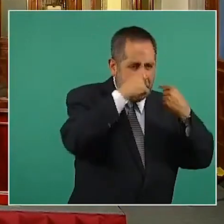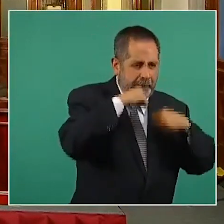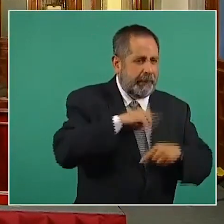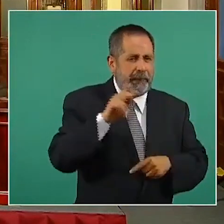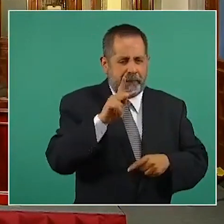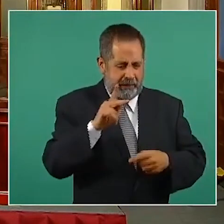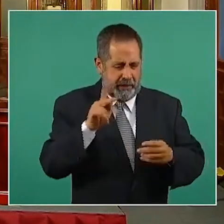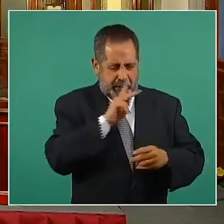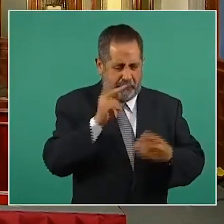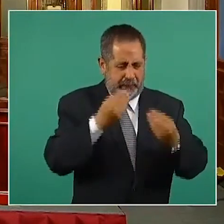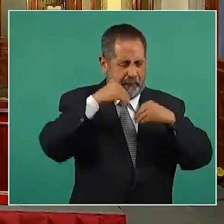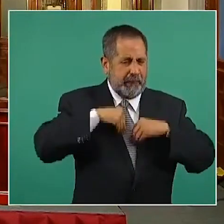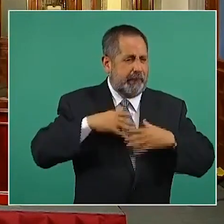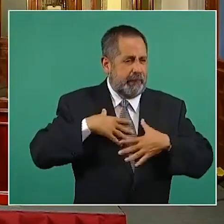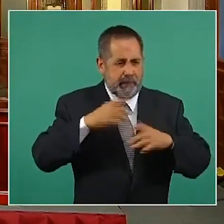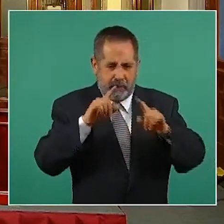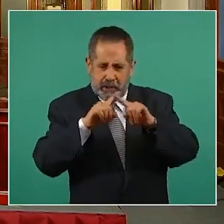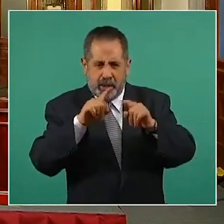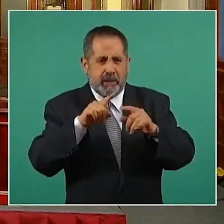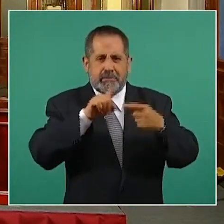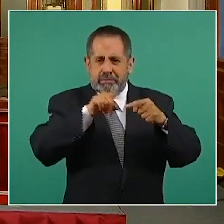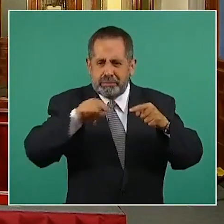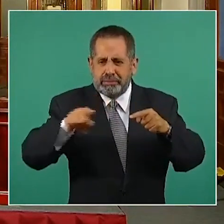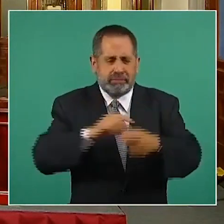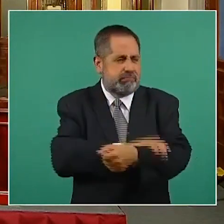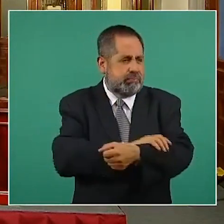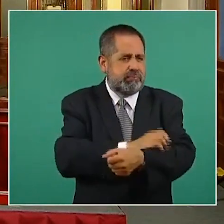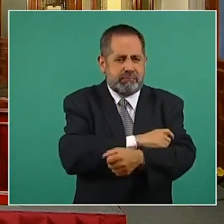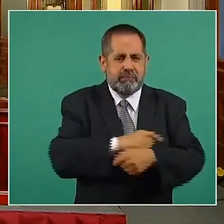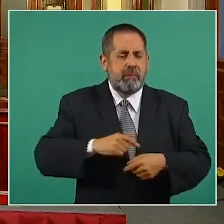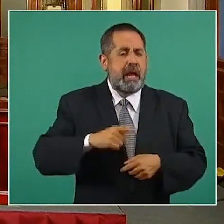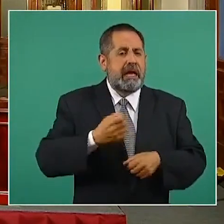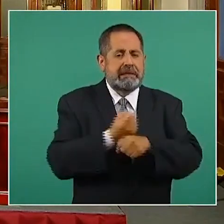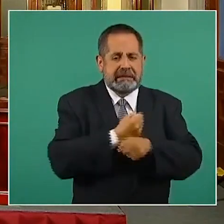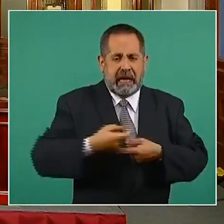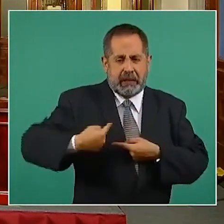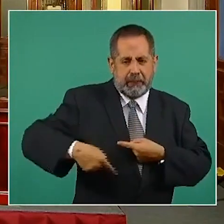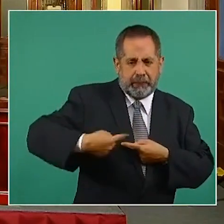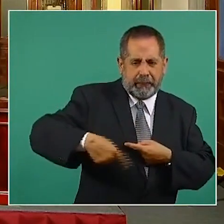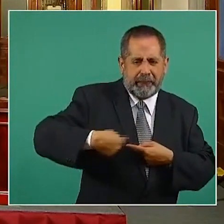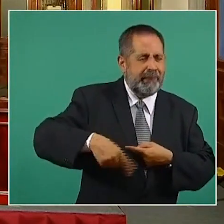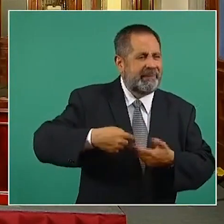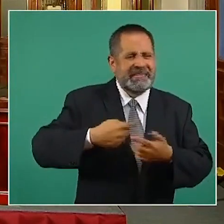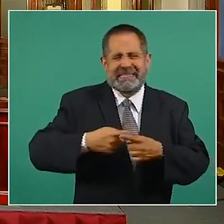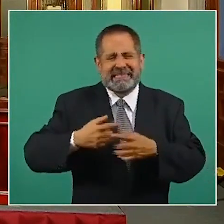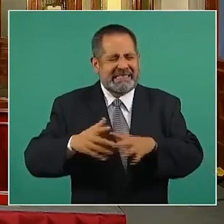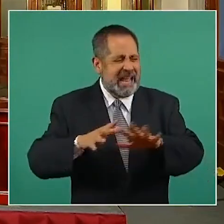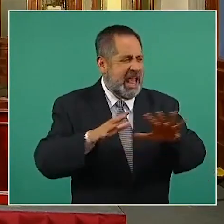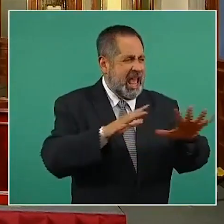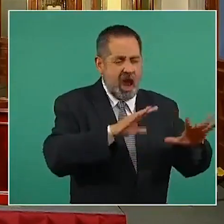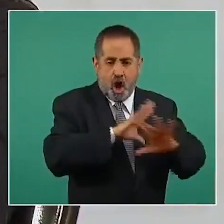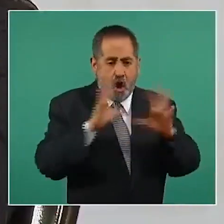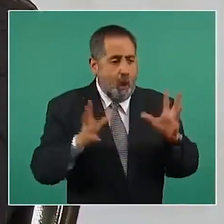ventiladores invasivos, monitores, bombas de infusión, máquinas de hemodiálisis disponibles, de manera que puedan ser utilizadas